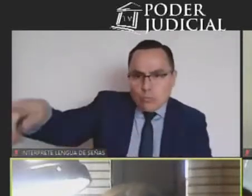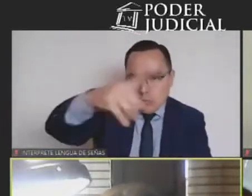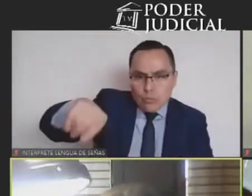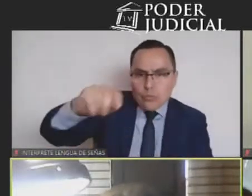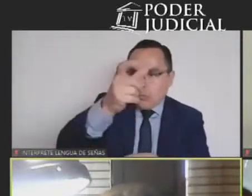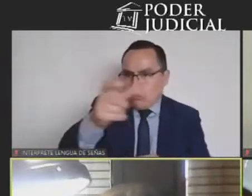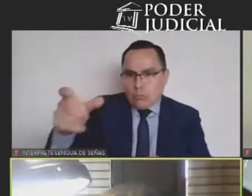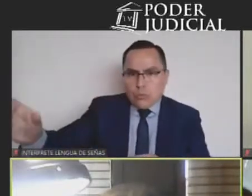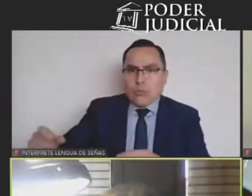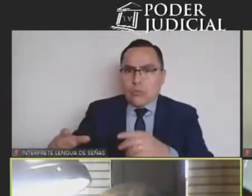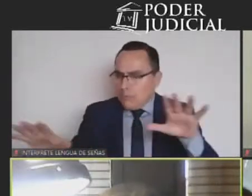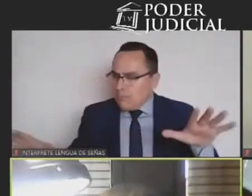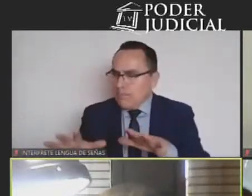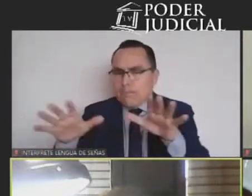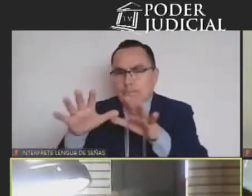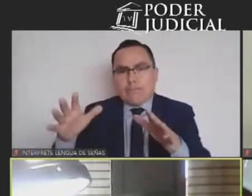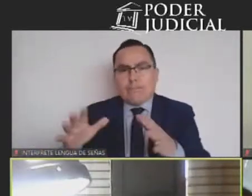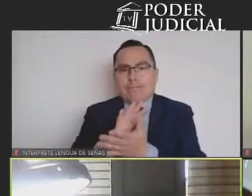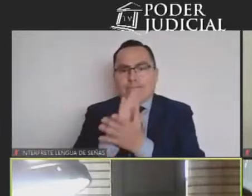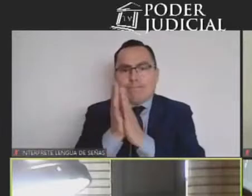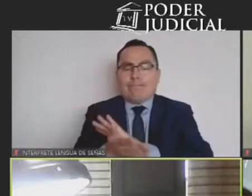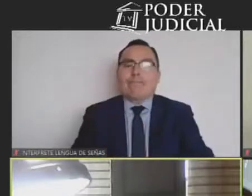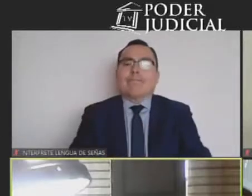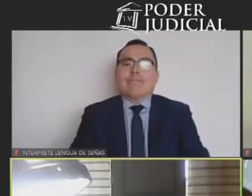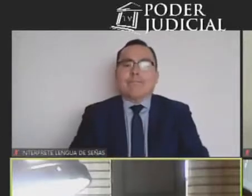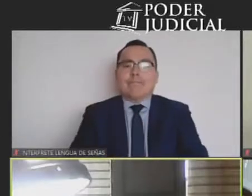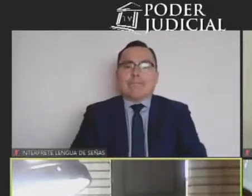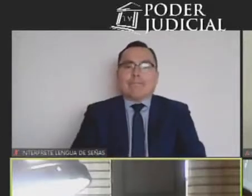participar activamente de ellos.